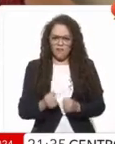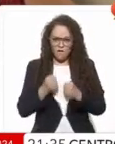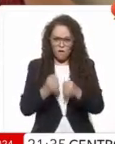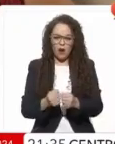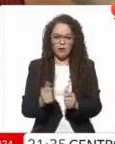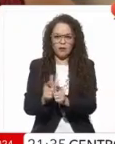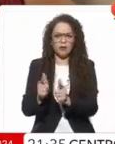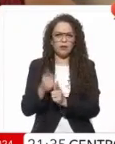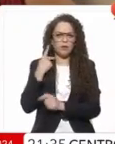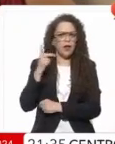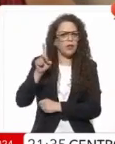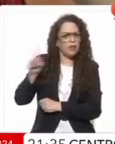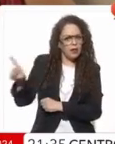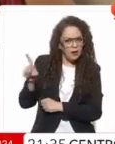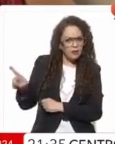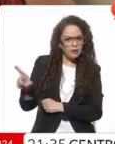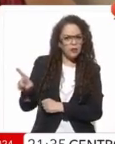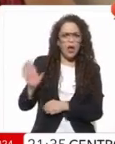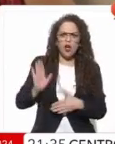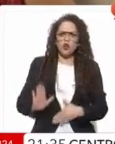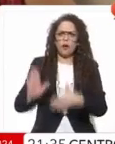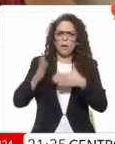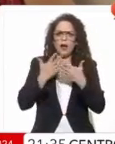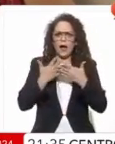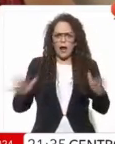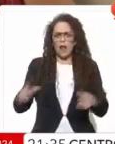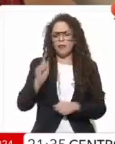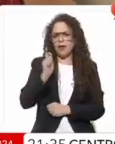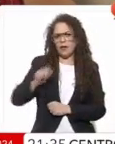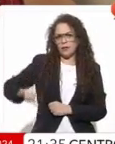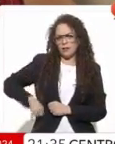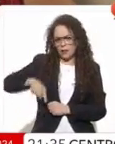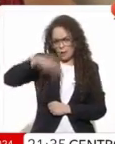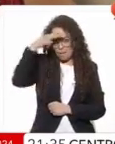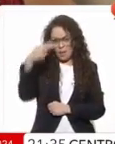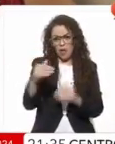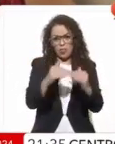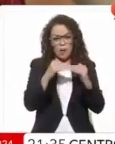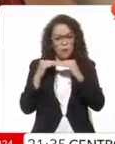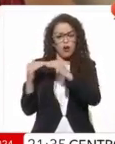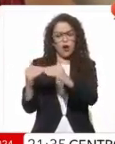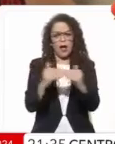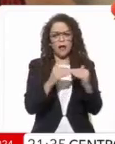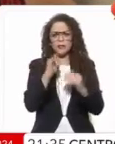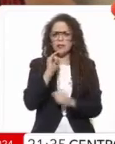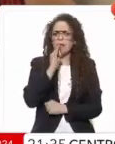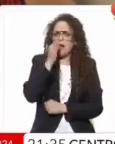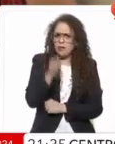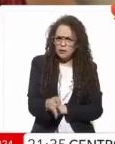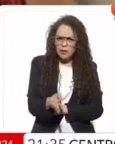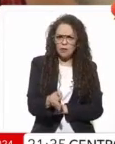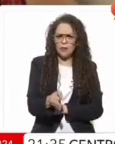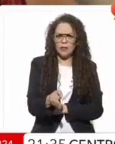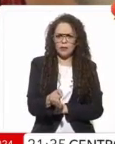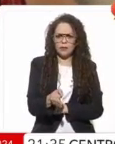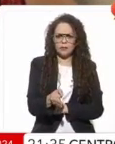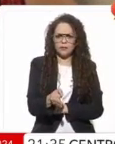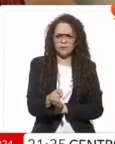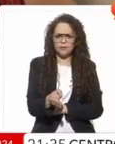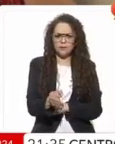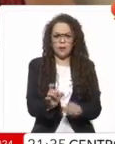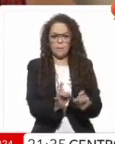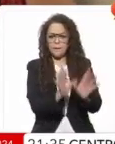legítima, comprometida con la democracia de este país y dispuesta a enfrentar las condiciones que